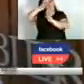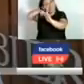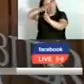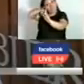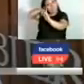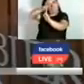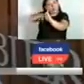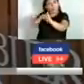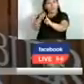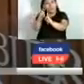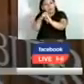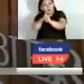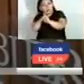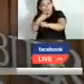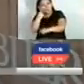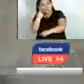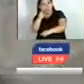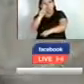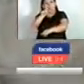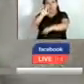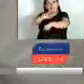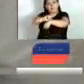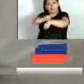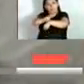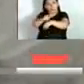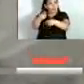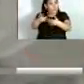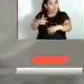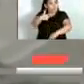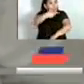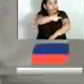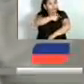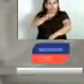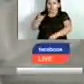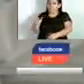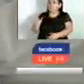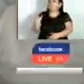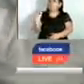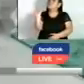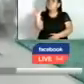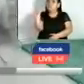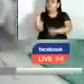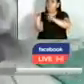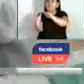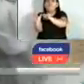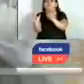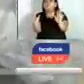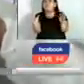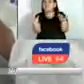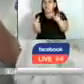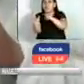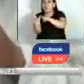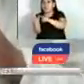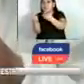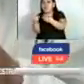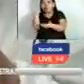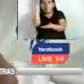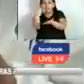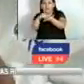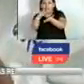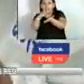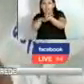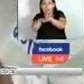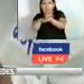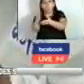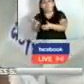por 15 minutos. Posteriormente, pues ya se le entrega su carnet, donde va especificado la fecha en la cual ellos tienen